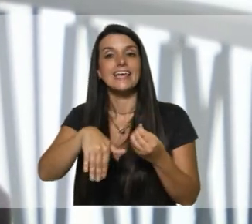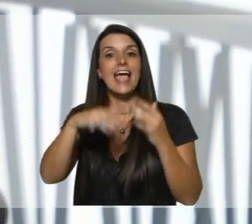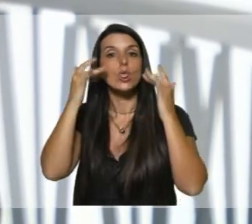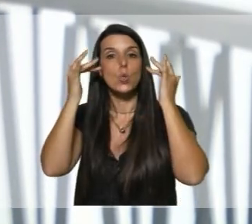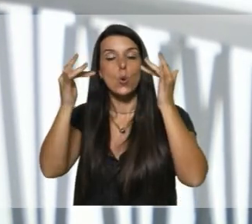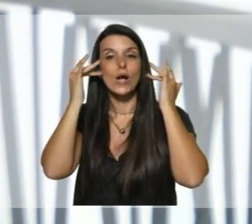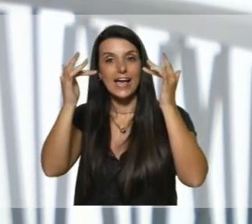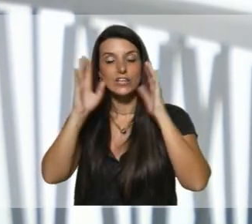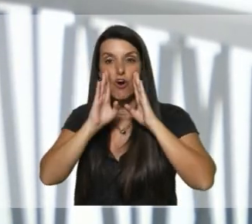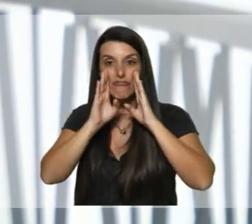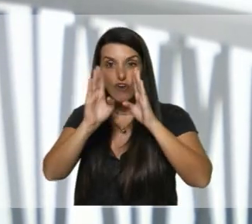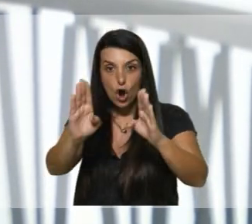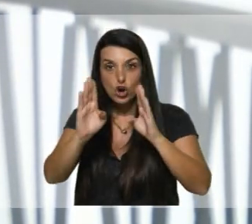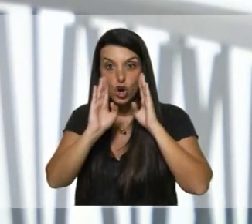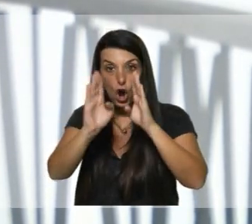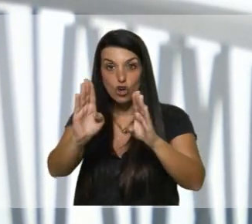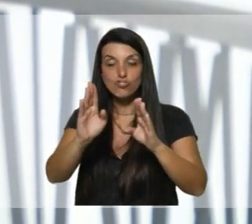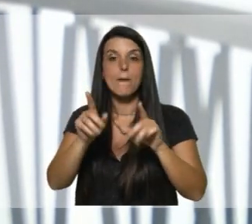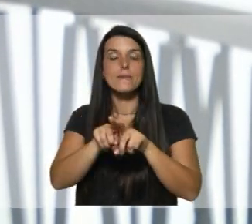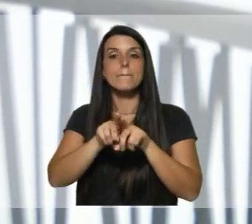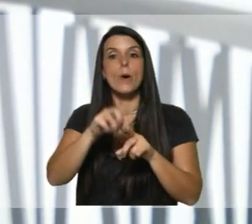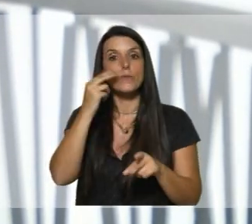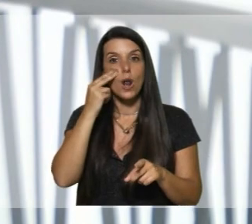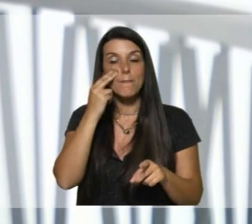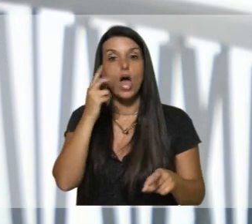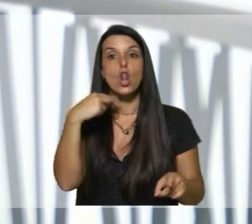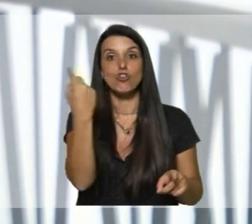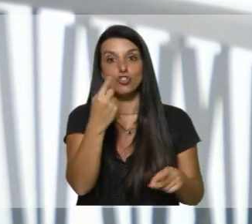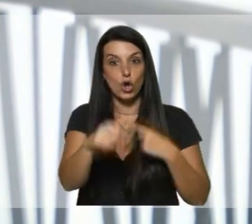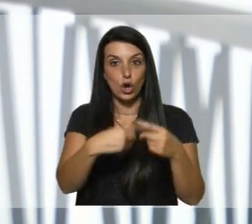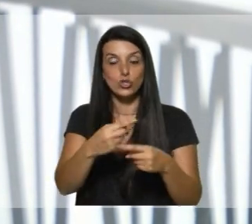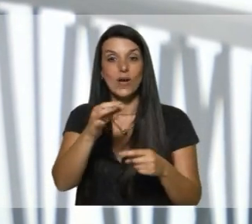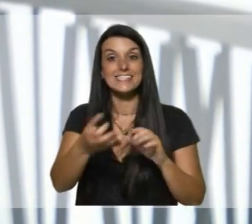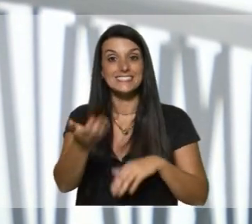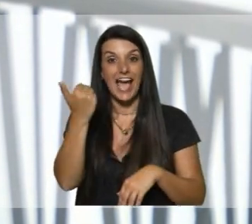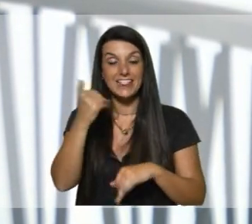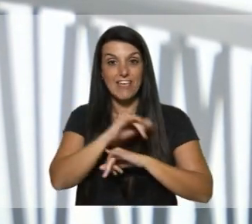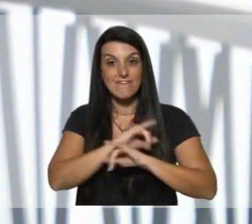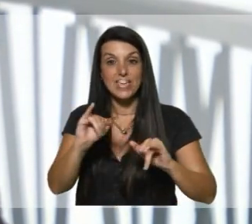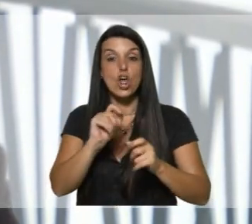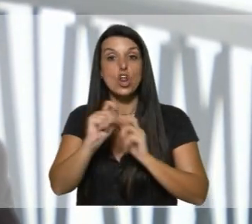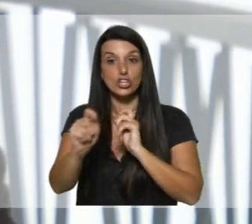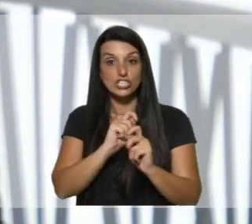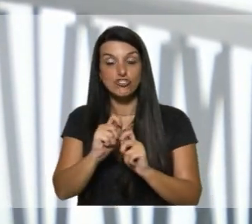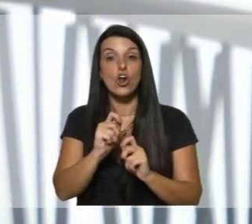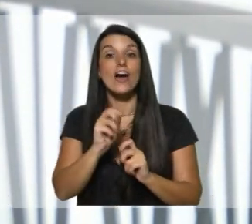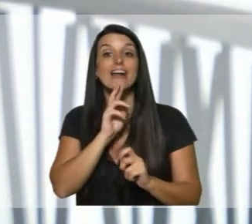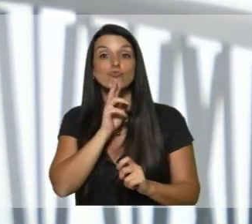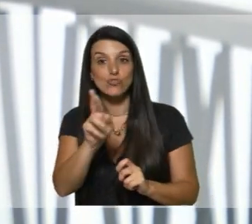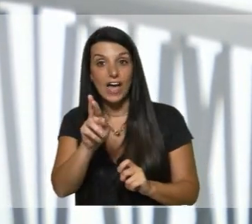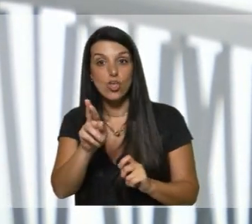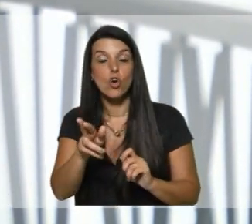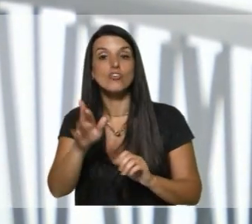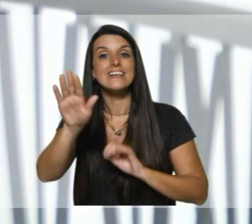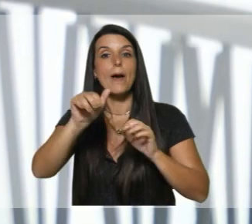educativos como focos a atender en esta problemática. Nosotros seguimos aquí. Si antes de que termine nuestro noticiero hay resultados de este encuentro,